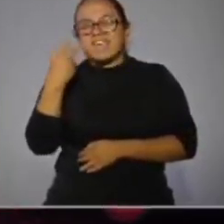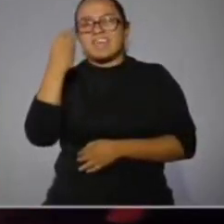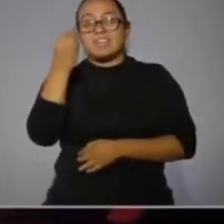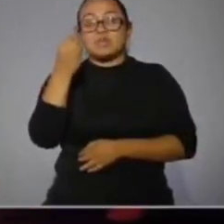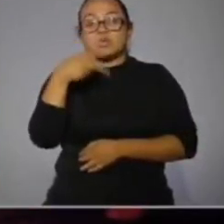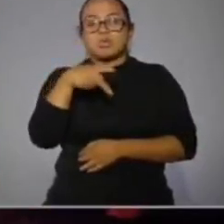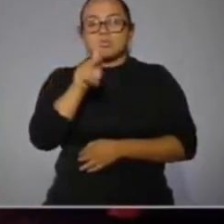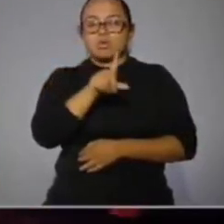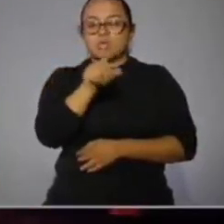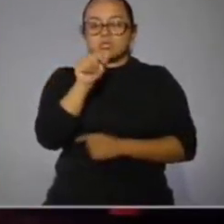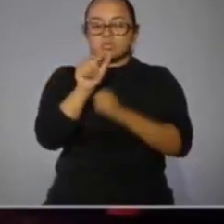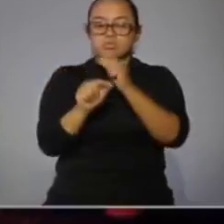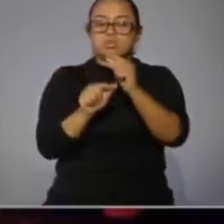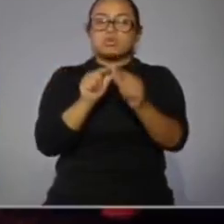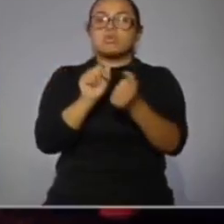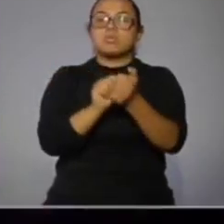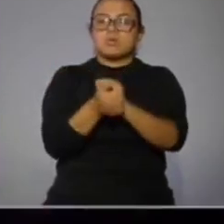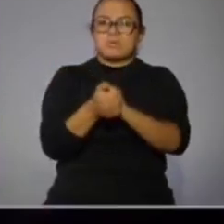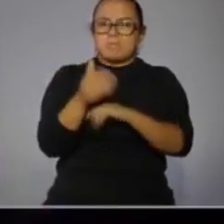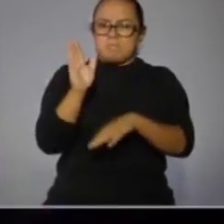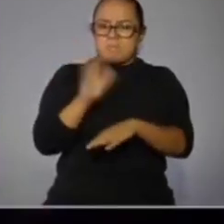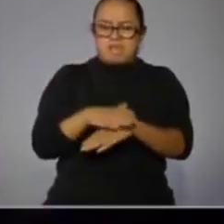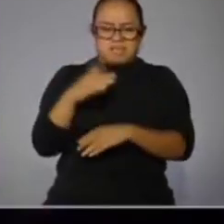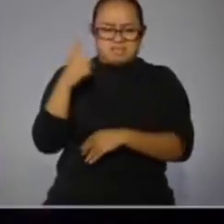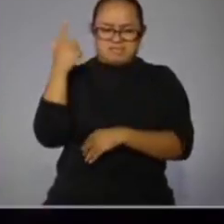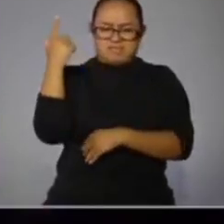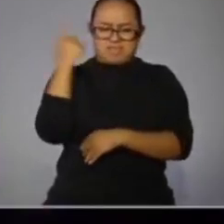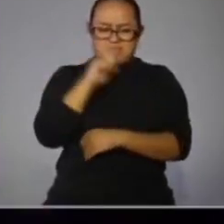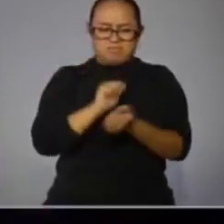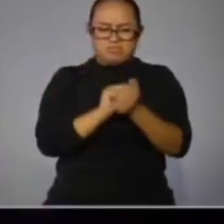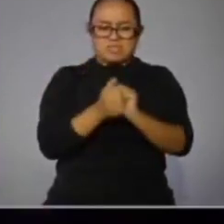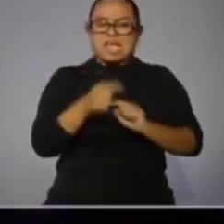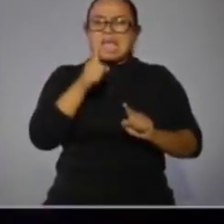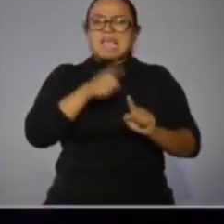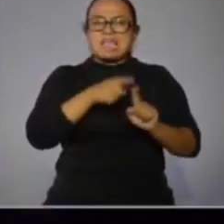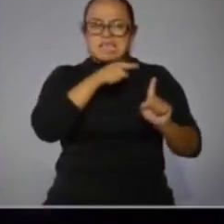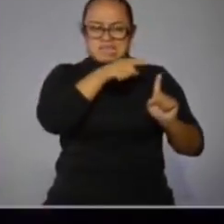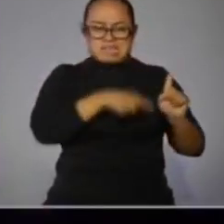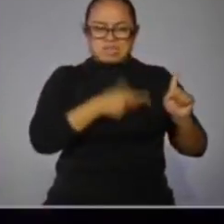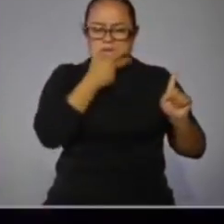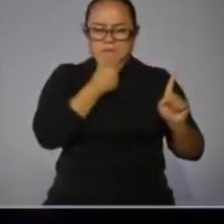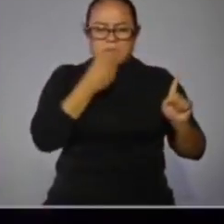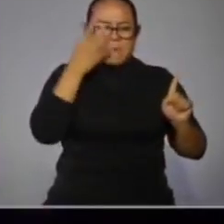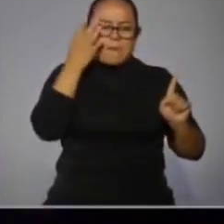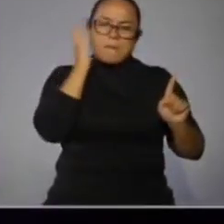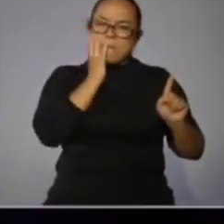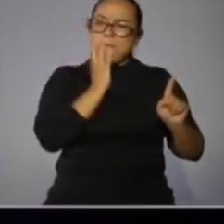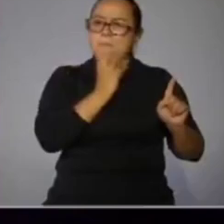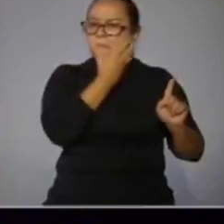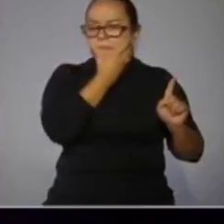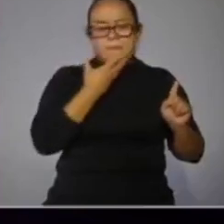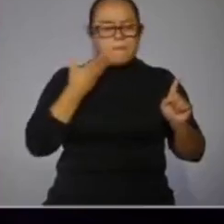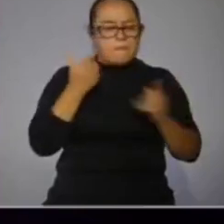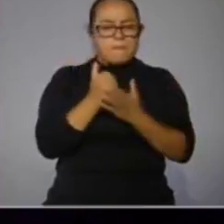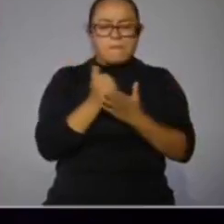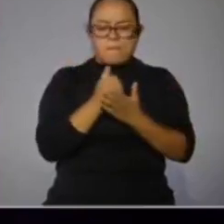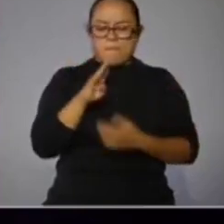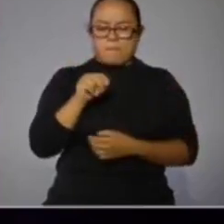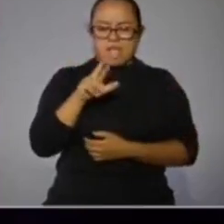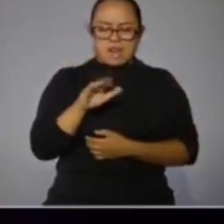poco a poco se va tornando más fría, se va viendo realmente quién es verdaderamente Barba Azul y cuáles son sus verdaderas intenciones.